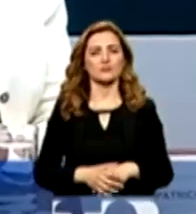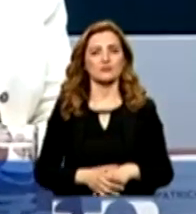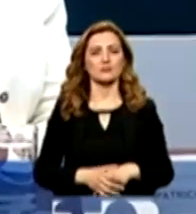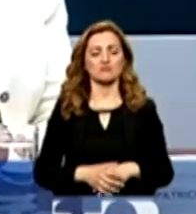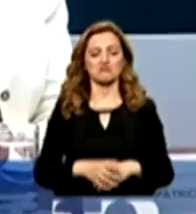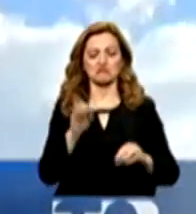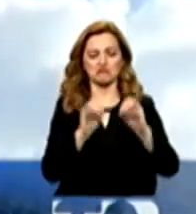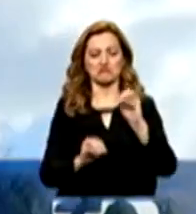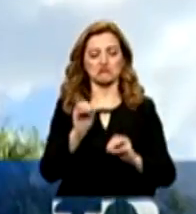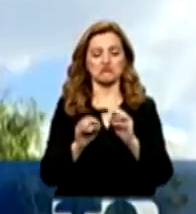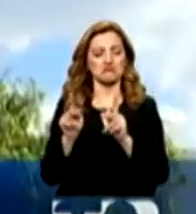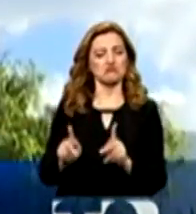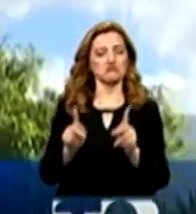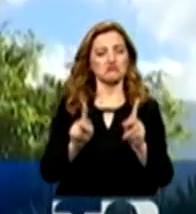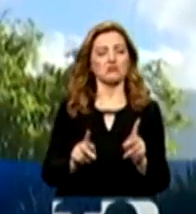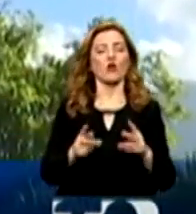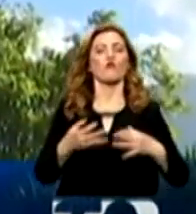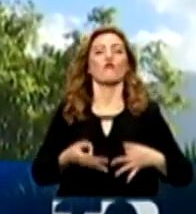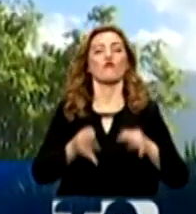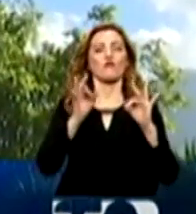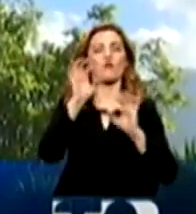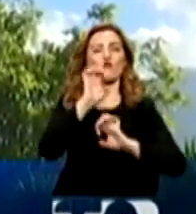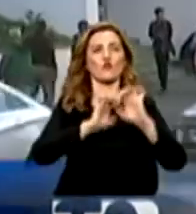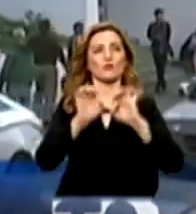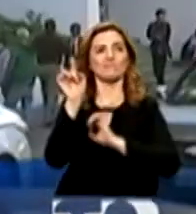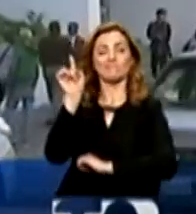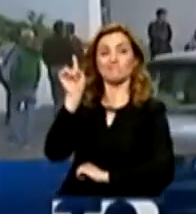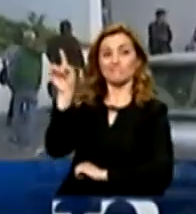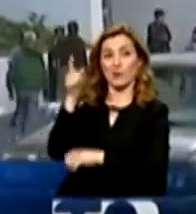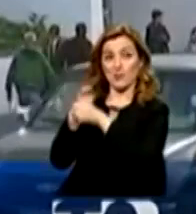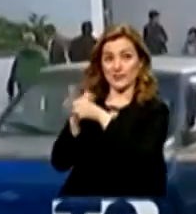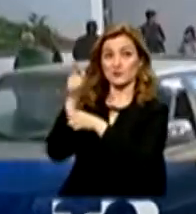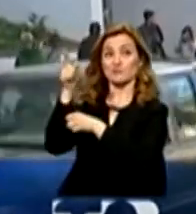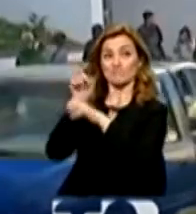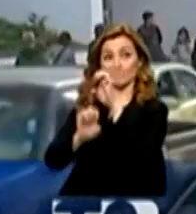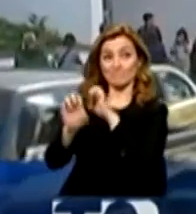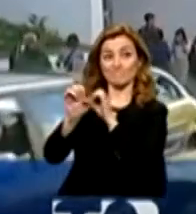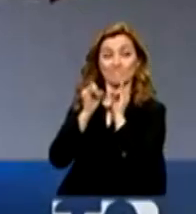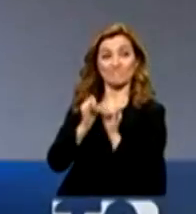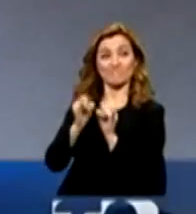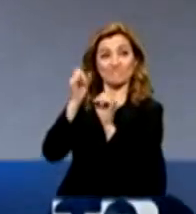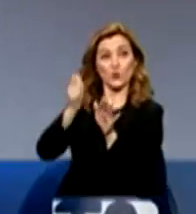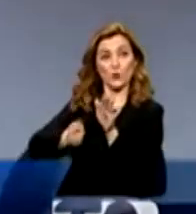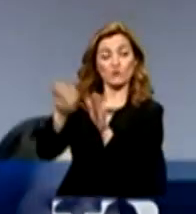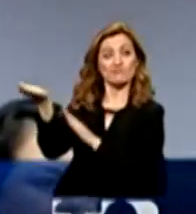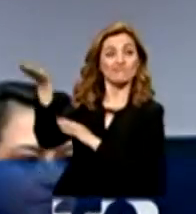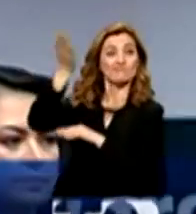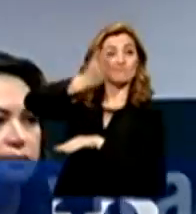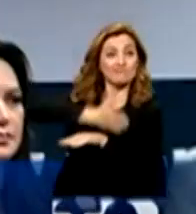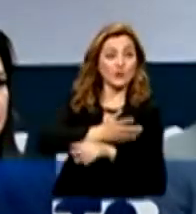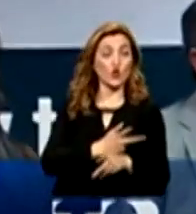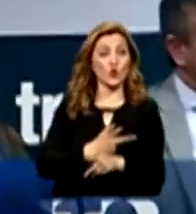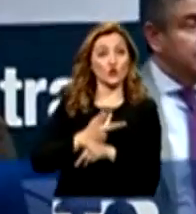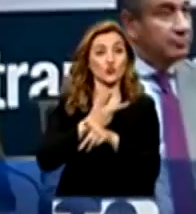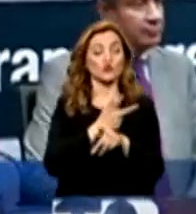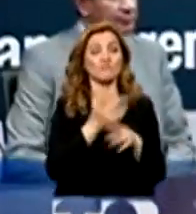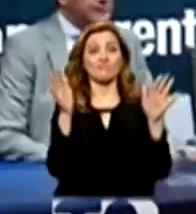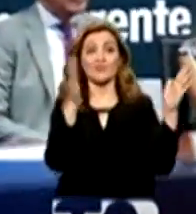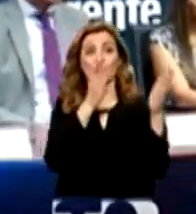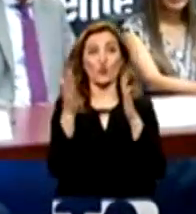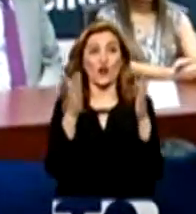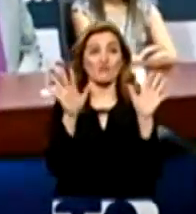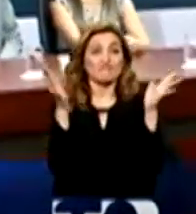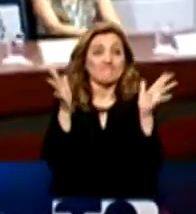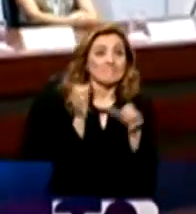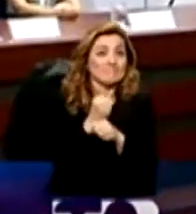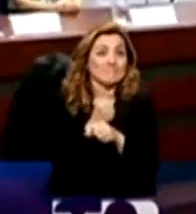función judicial, concretamente a la Corte Nacional de Justicia, tarea que no pudo realizar el Consejo de la Judicatura